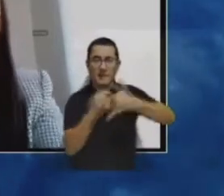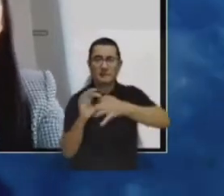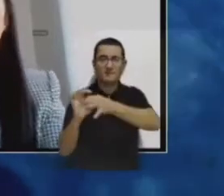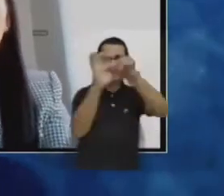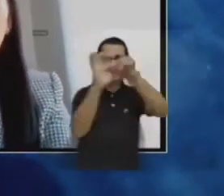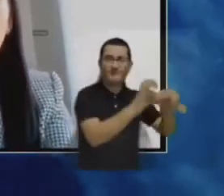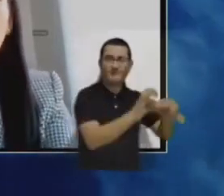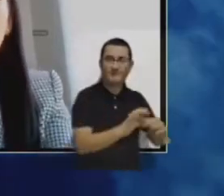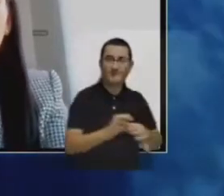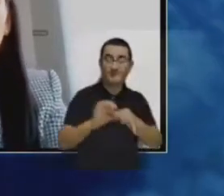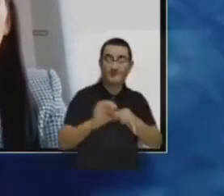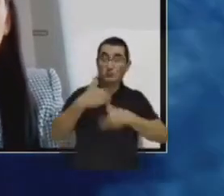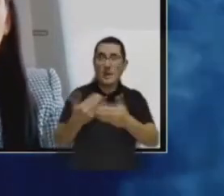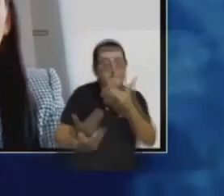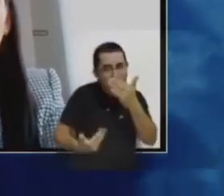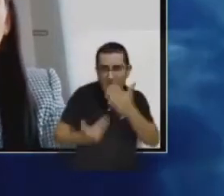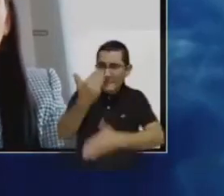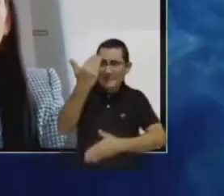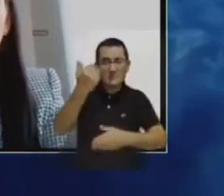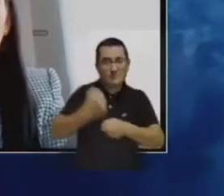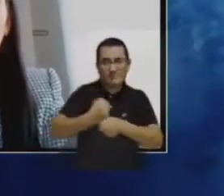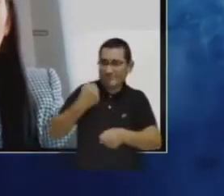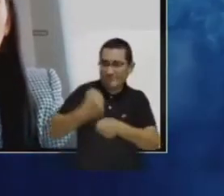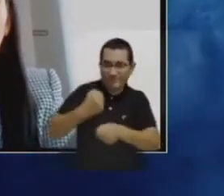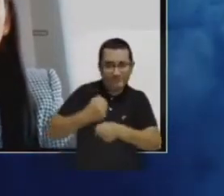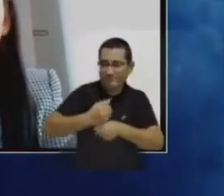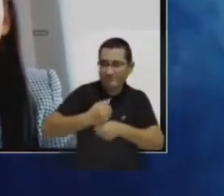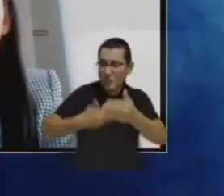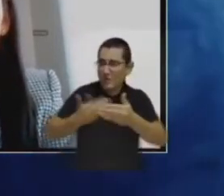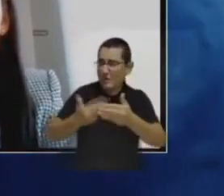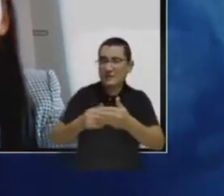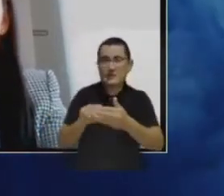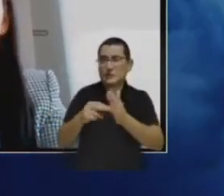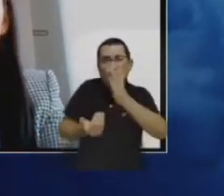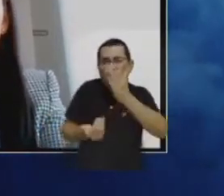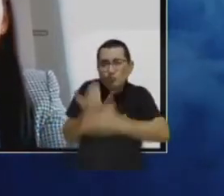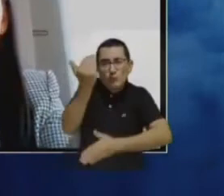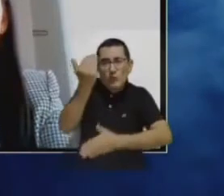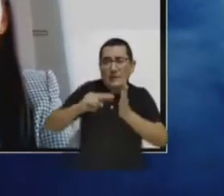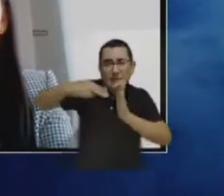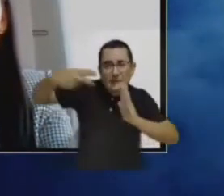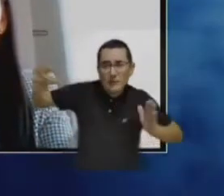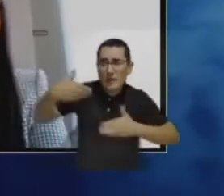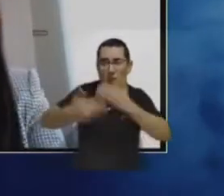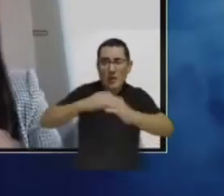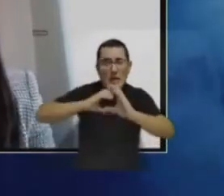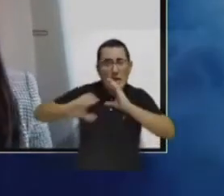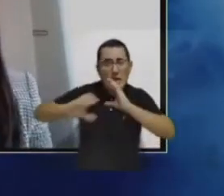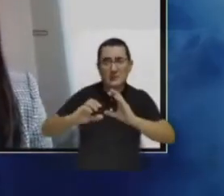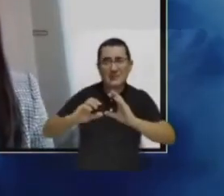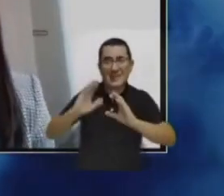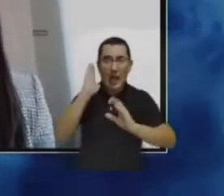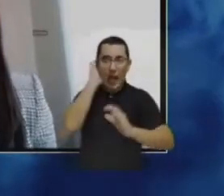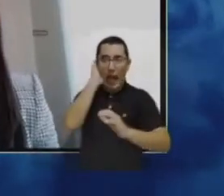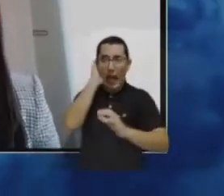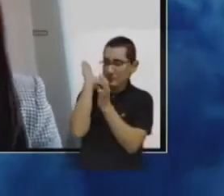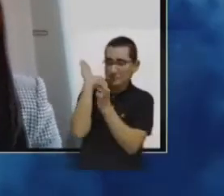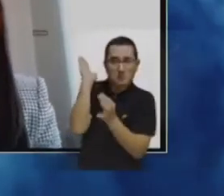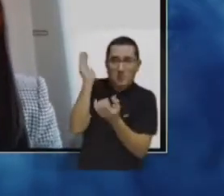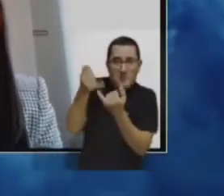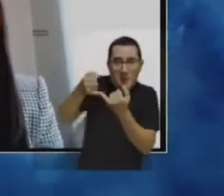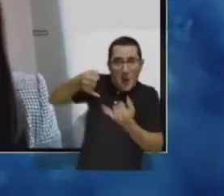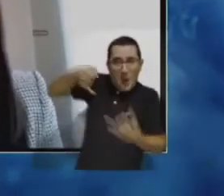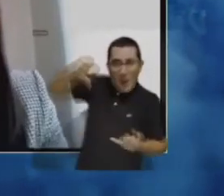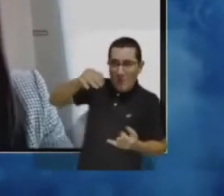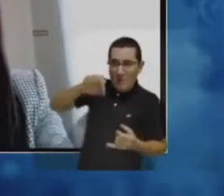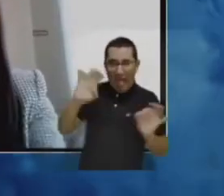empezar a adoptar nueva tecnología a través de las comunicaciones inalámbricas, insisto, con IoT o, bueno, con cualquier